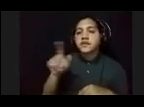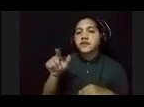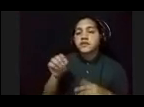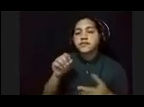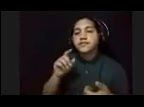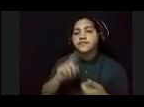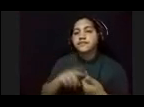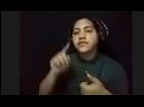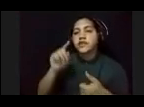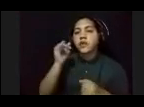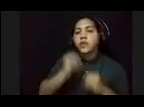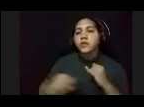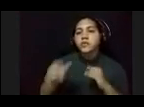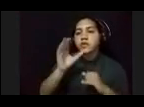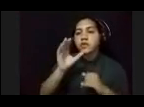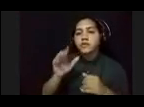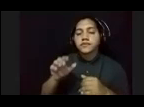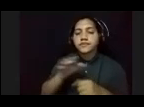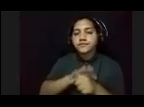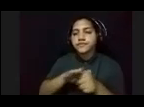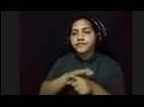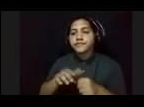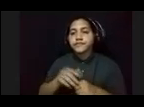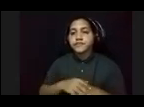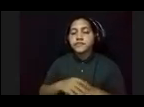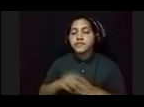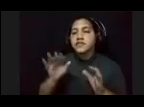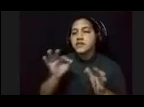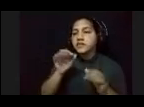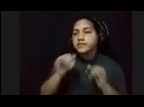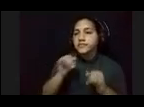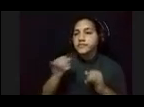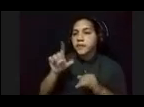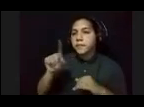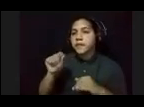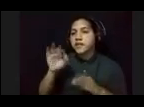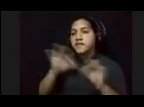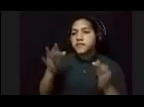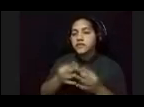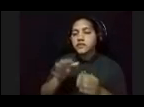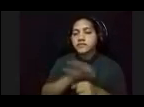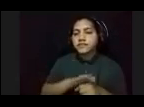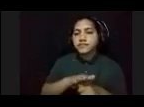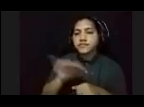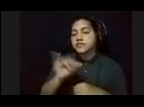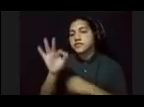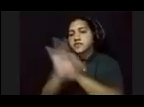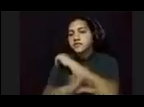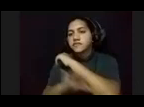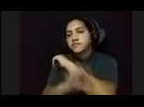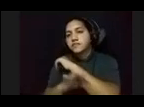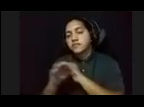a 120 familias en estos sectores. También se destaca la presencia de extranjeros viviendo en La